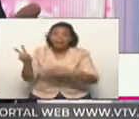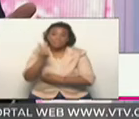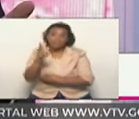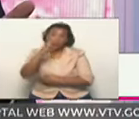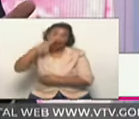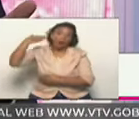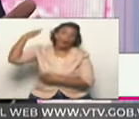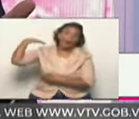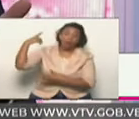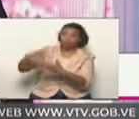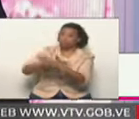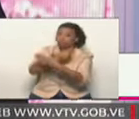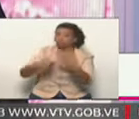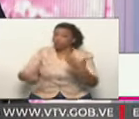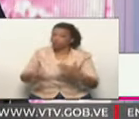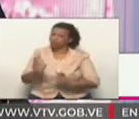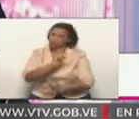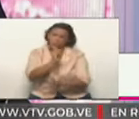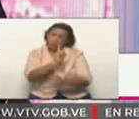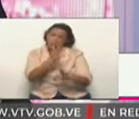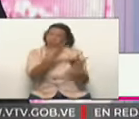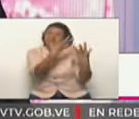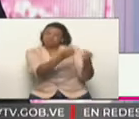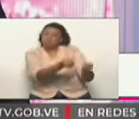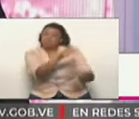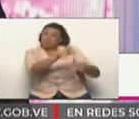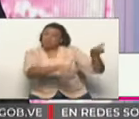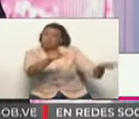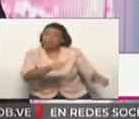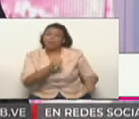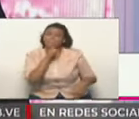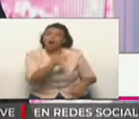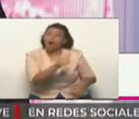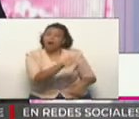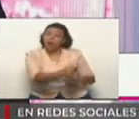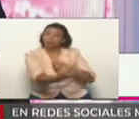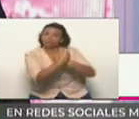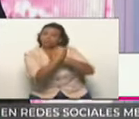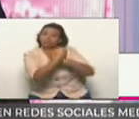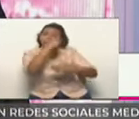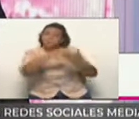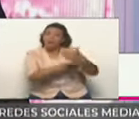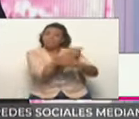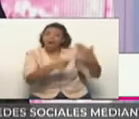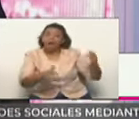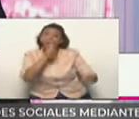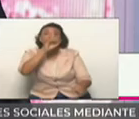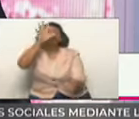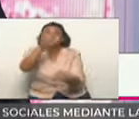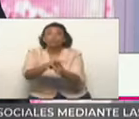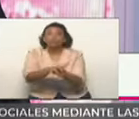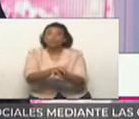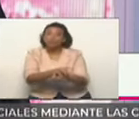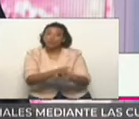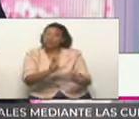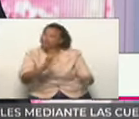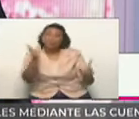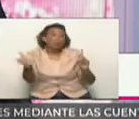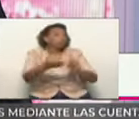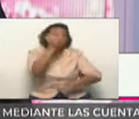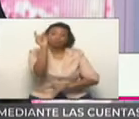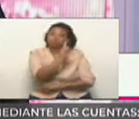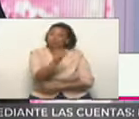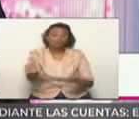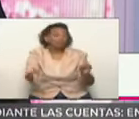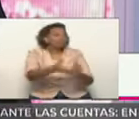pasado, se secaron. Los que pretendan vetar a Venezuela o callar, nunca lo lograrán. A